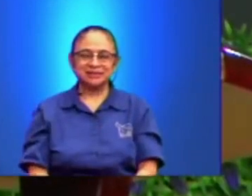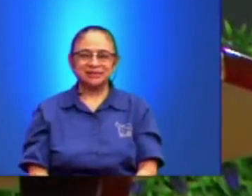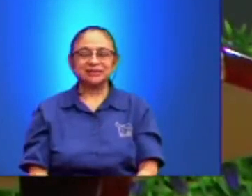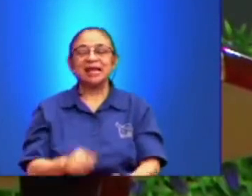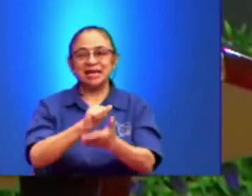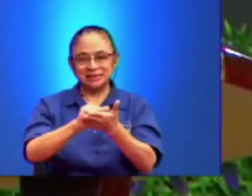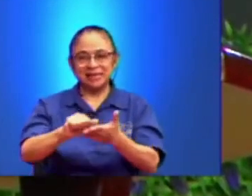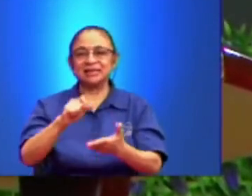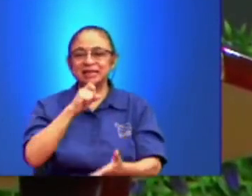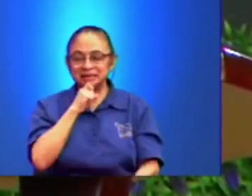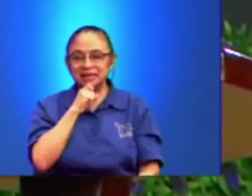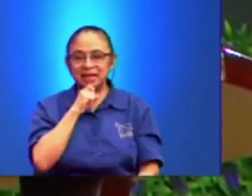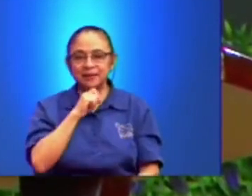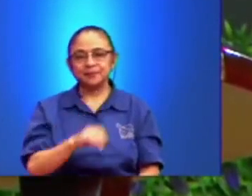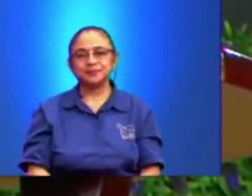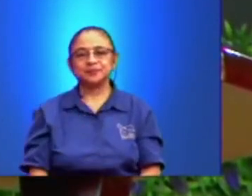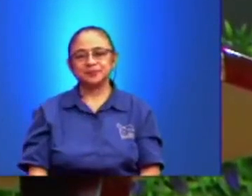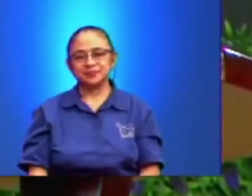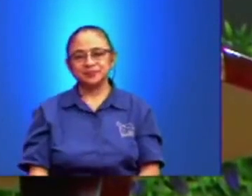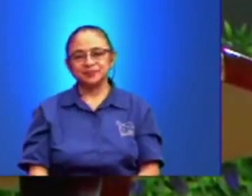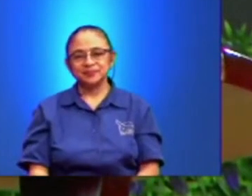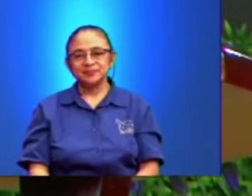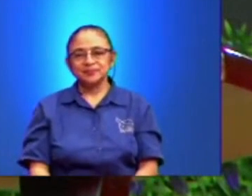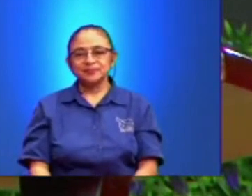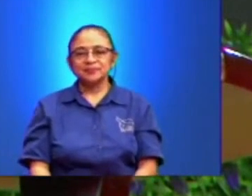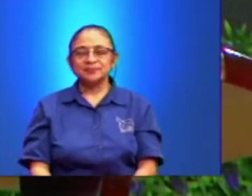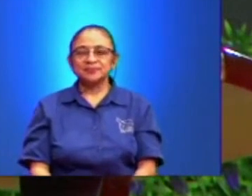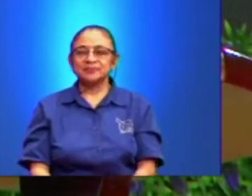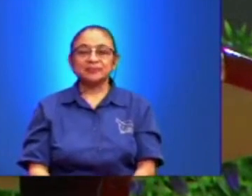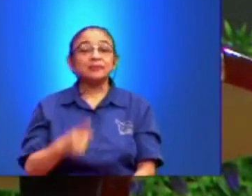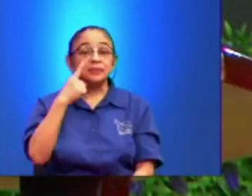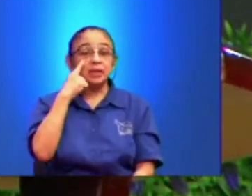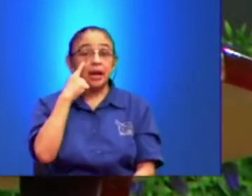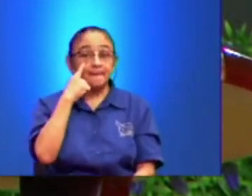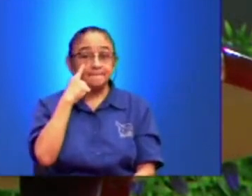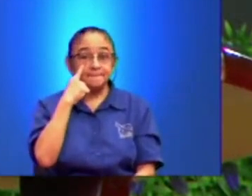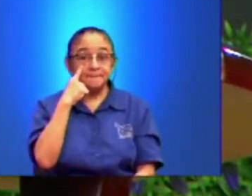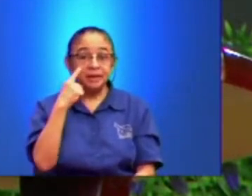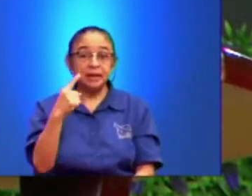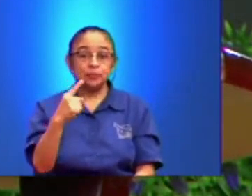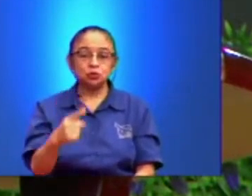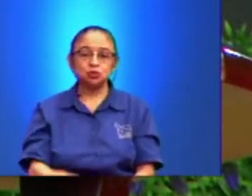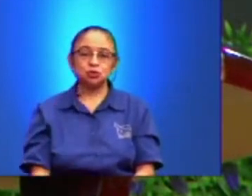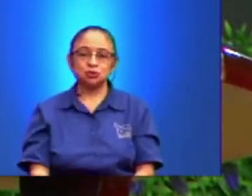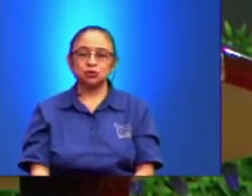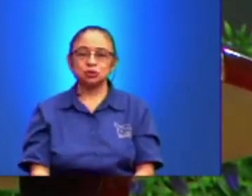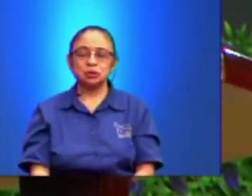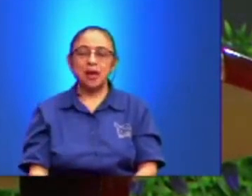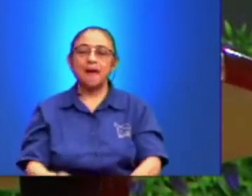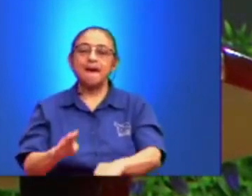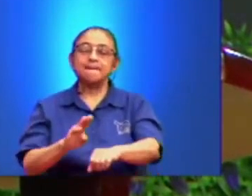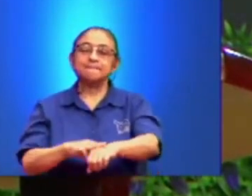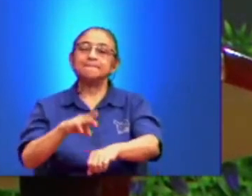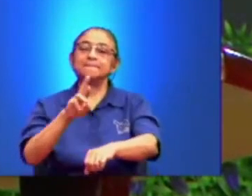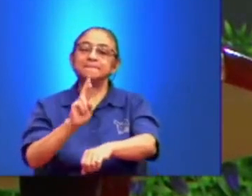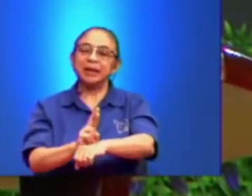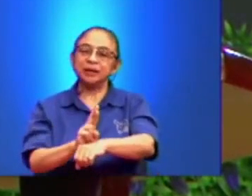animas porque como esto es voluntario entonces miremos marcos